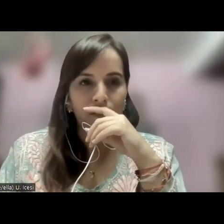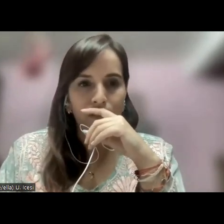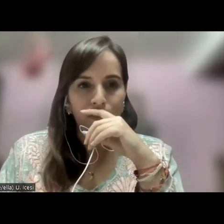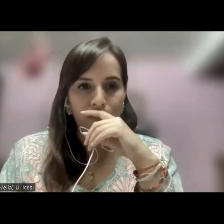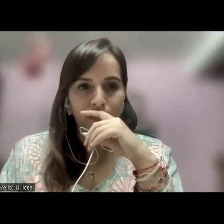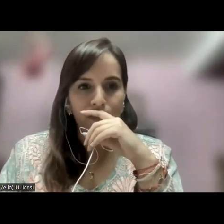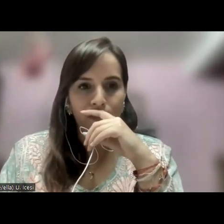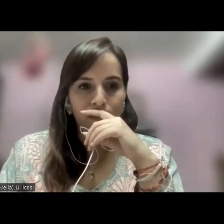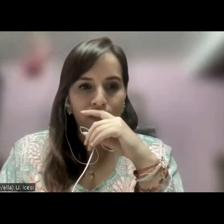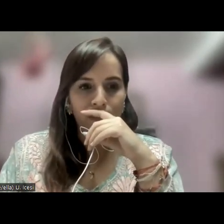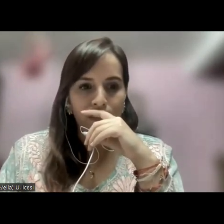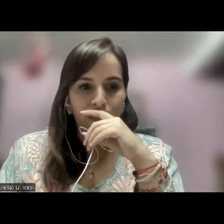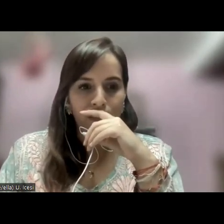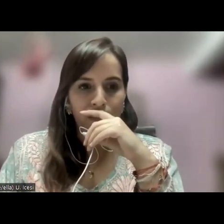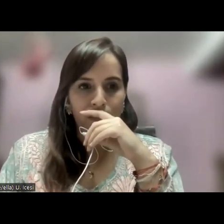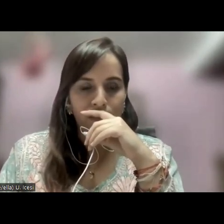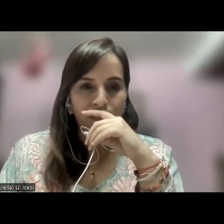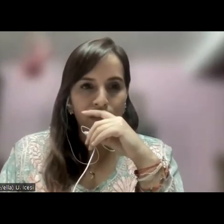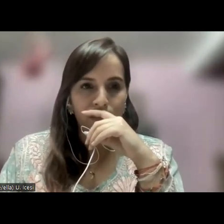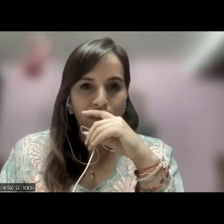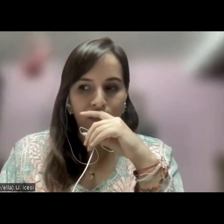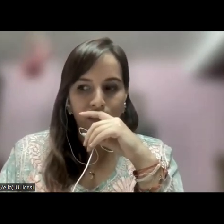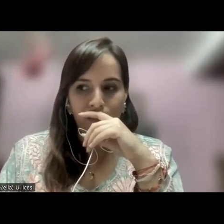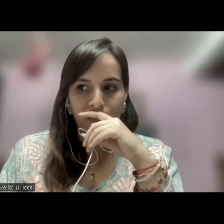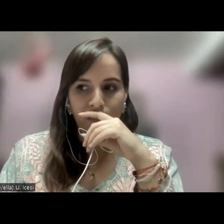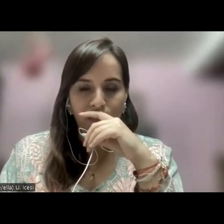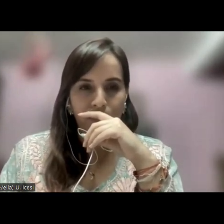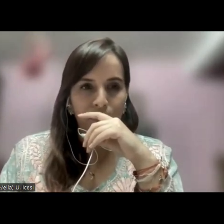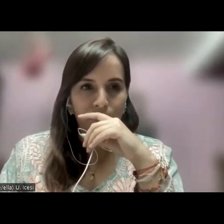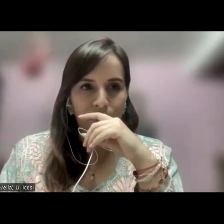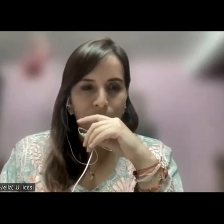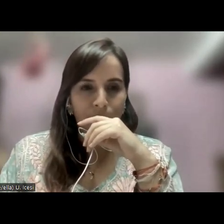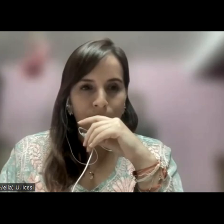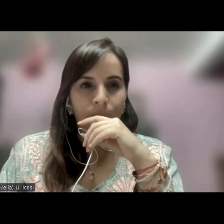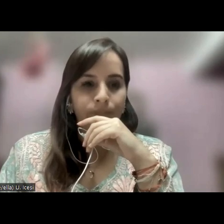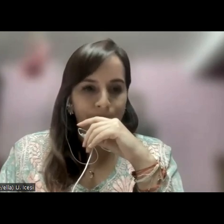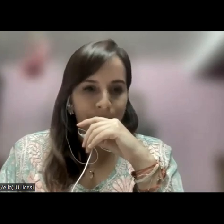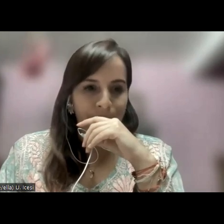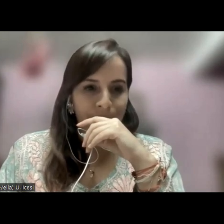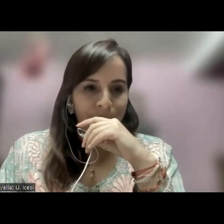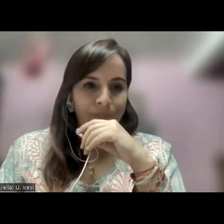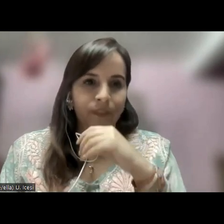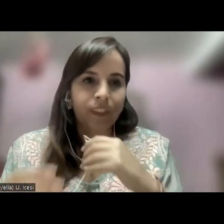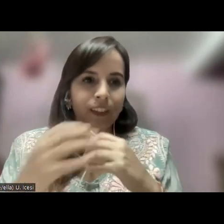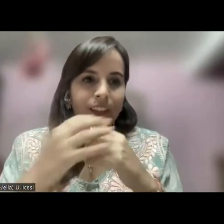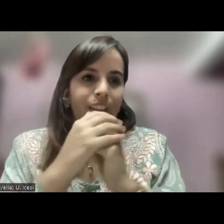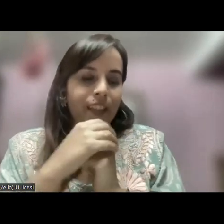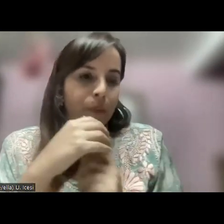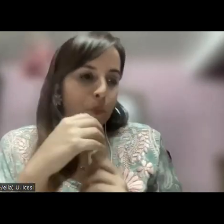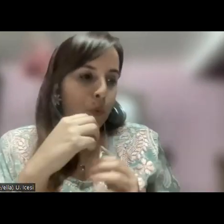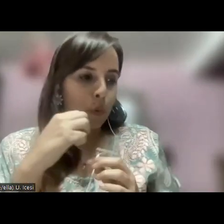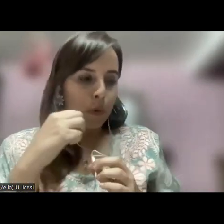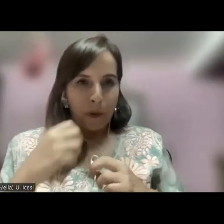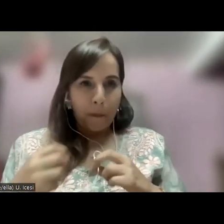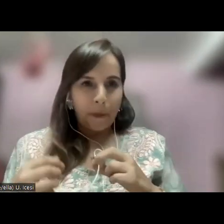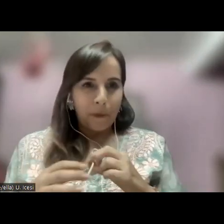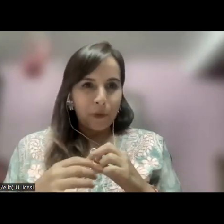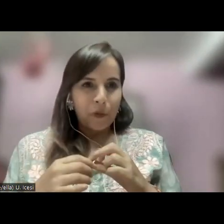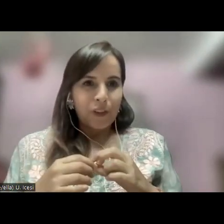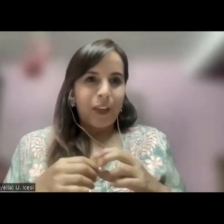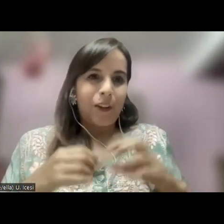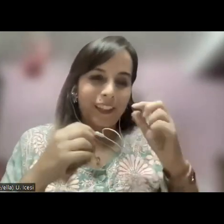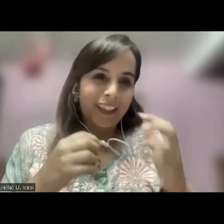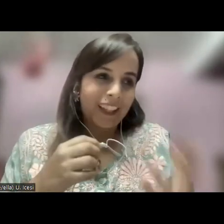Cuidado precisamente para mí los cuidados comunitarios son centrales Gracias bu